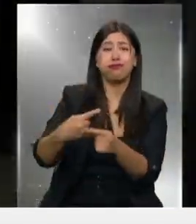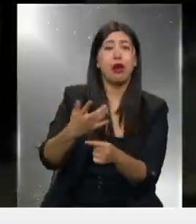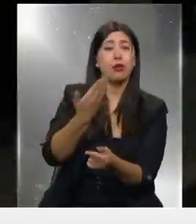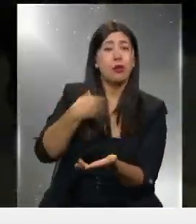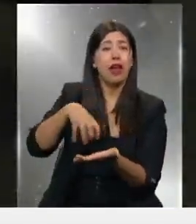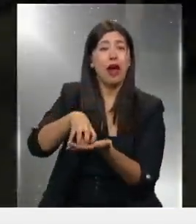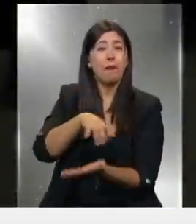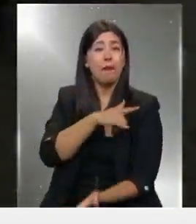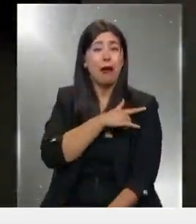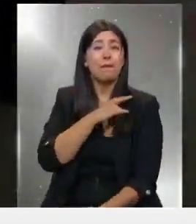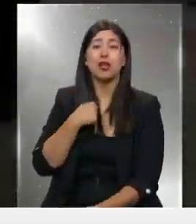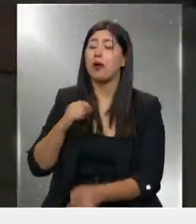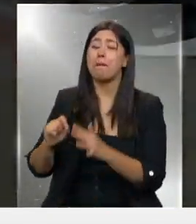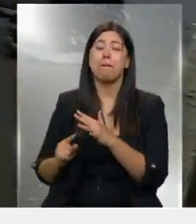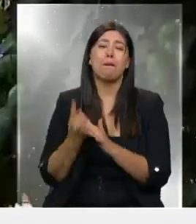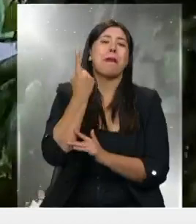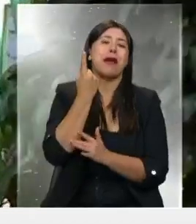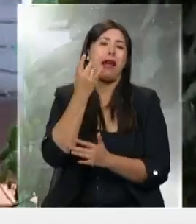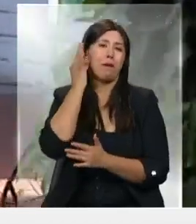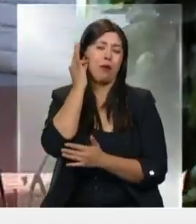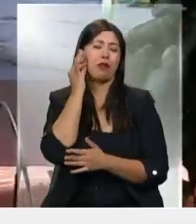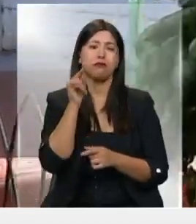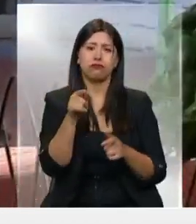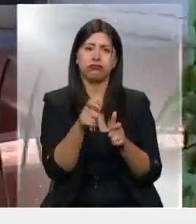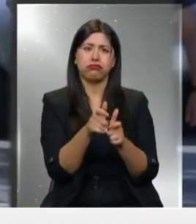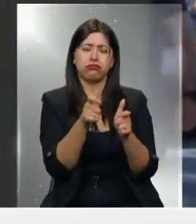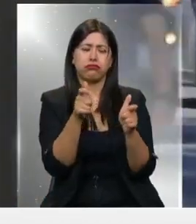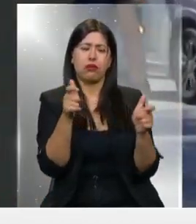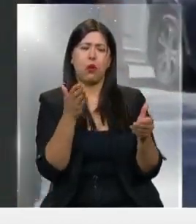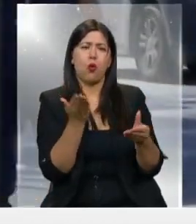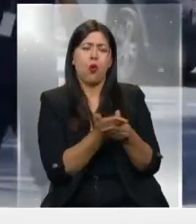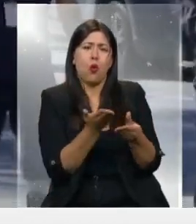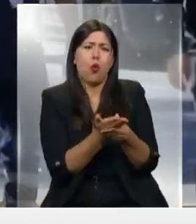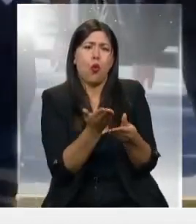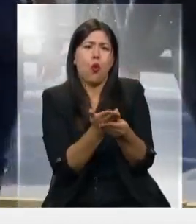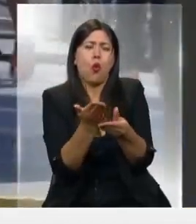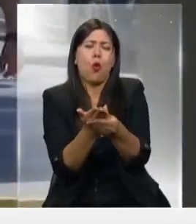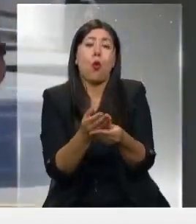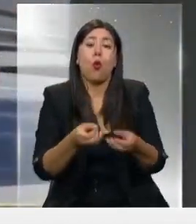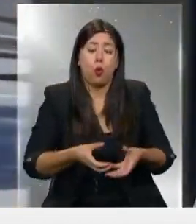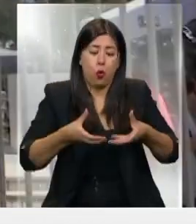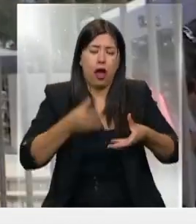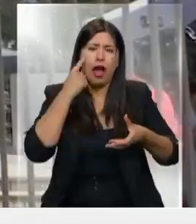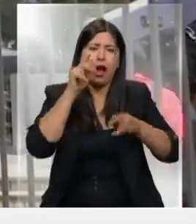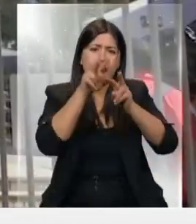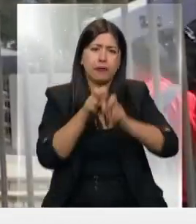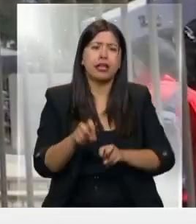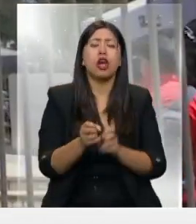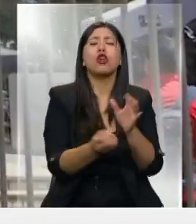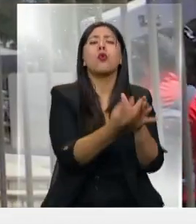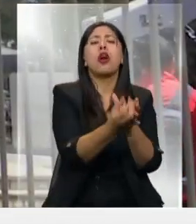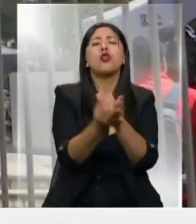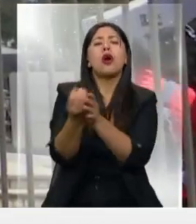carpeta investigativa del Ministerio Público va creciendo con nuevas declaraciones de testigos. La